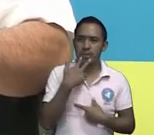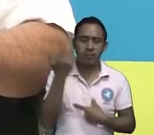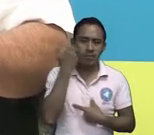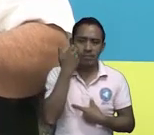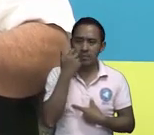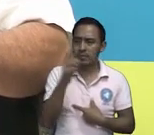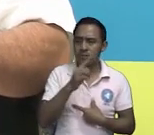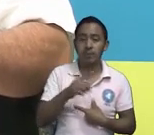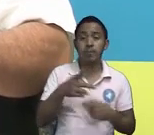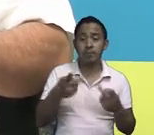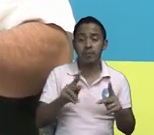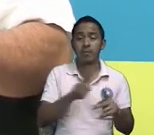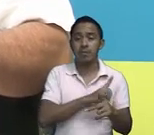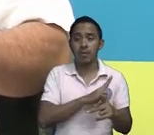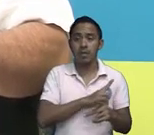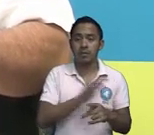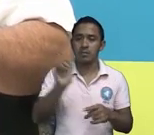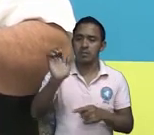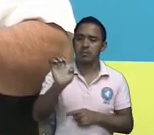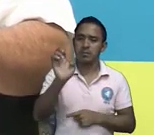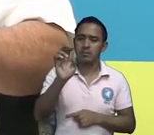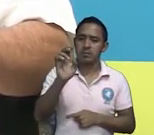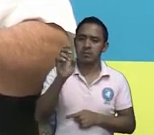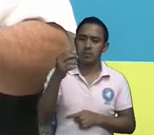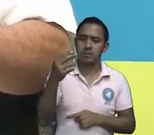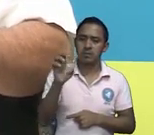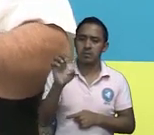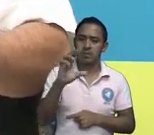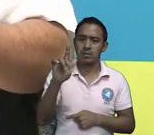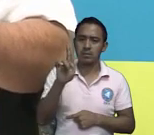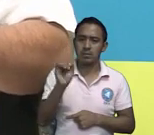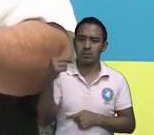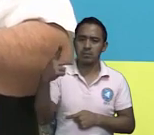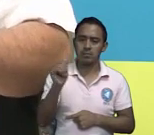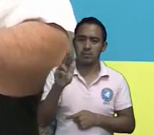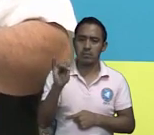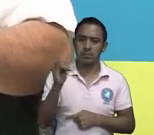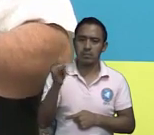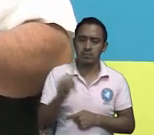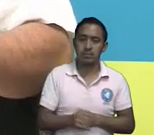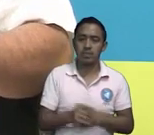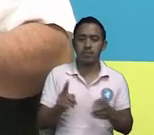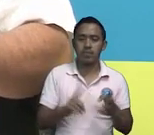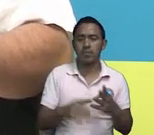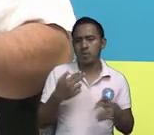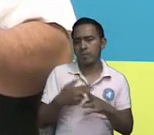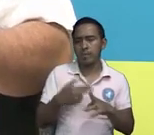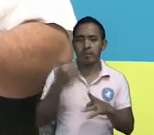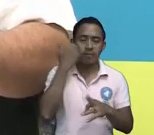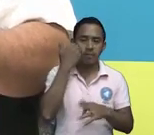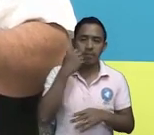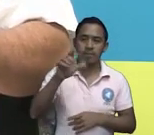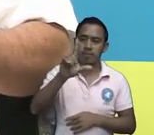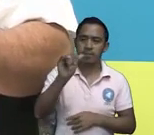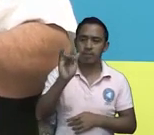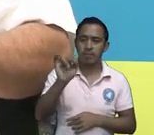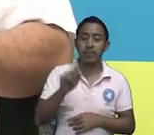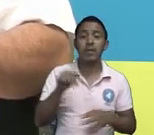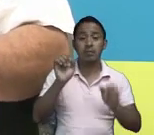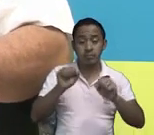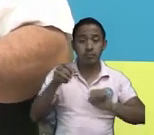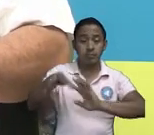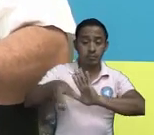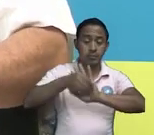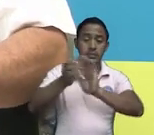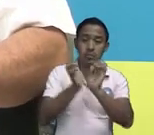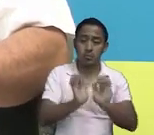pero hay un ectoparásito que infecta a la garrapata que transmite, por ejemplo, la enfermedad de Lyme, que es otra enfermedad que le puede transmitir a los